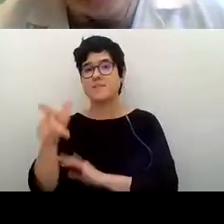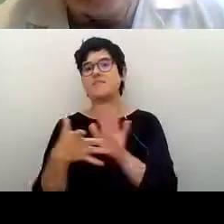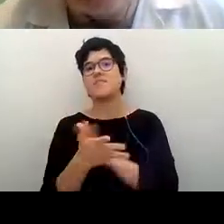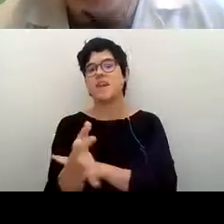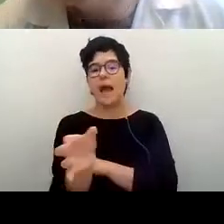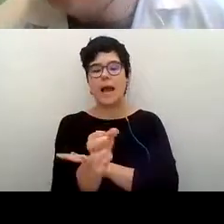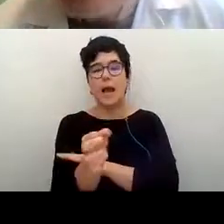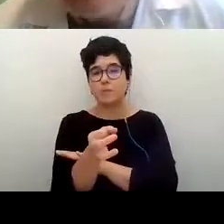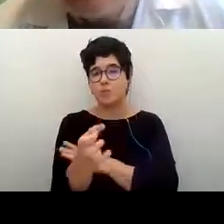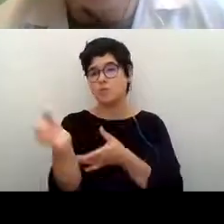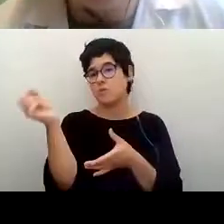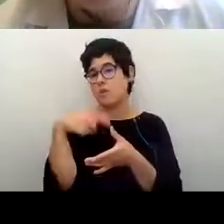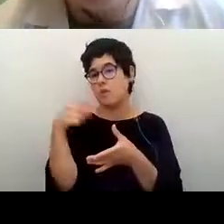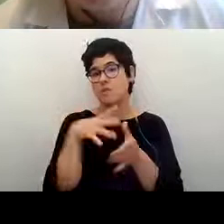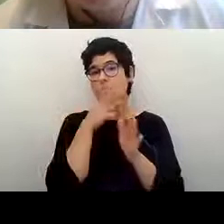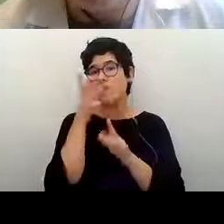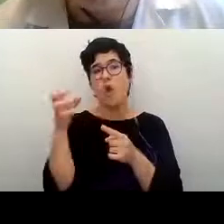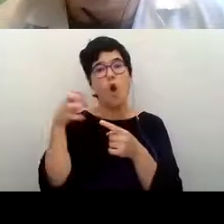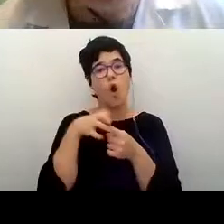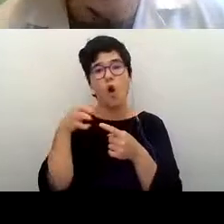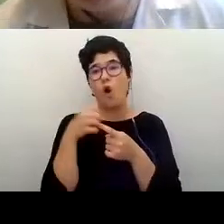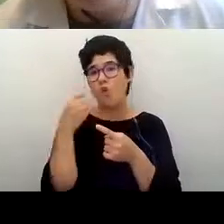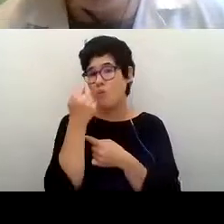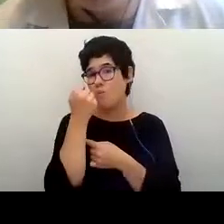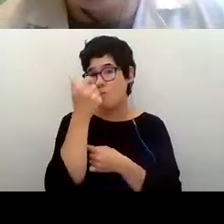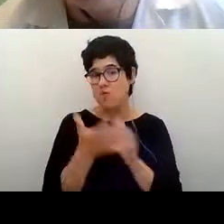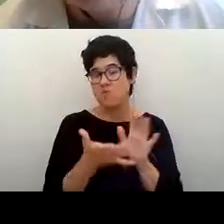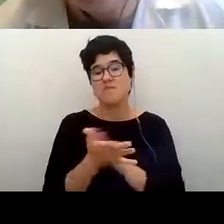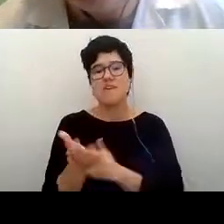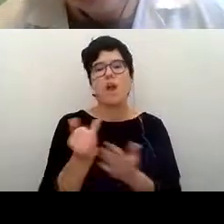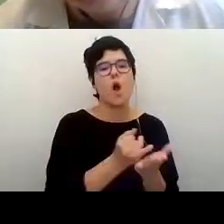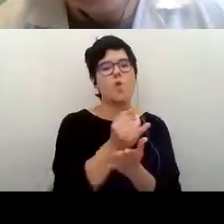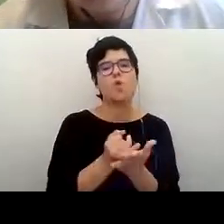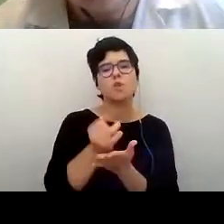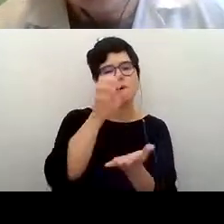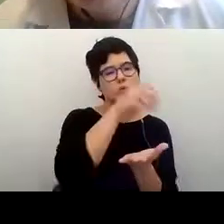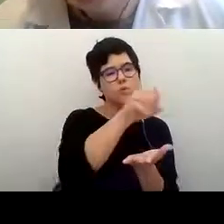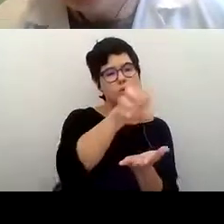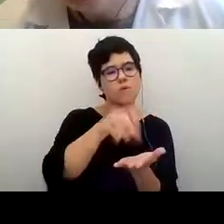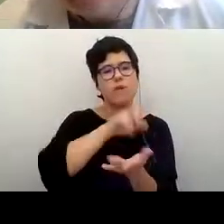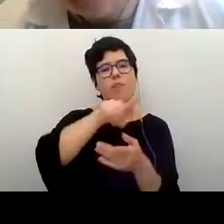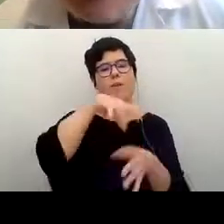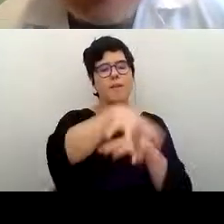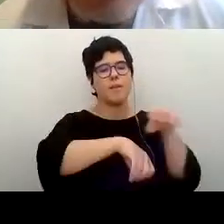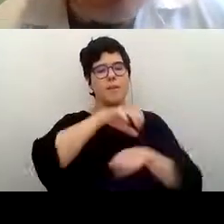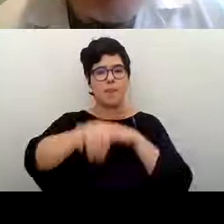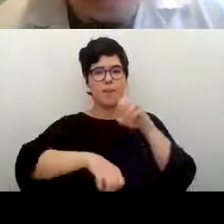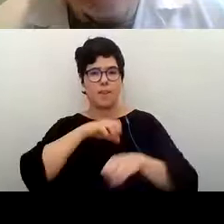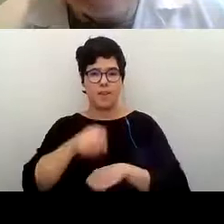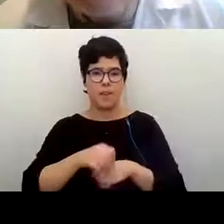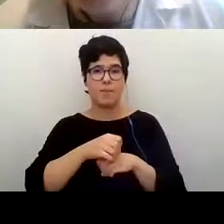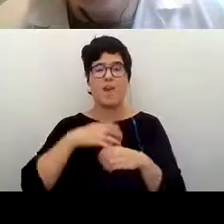un hongo que es muy escaso en la naturaleza y que costaría muchísimo recolectar. La dosis diaria recomendada, sobre